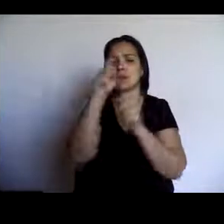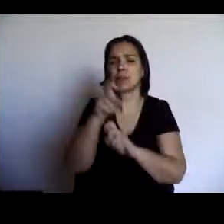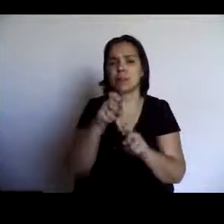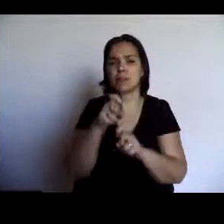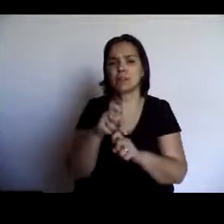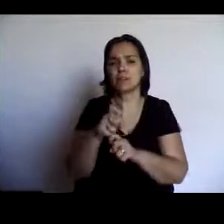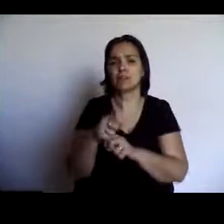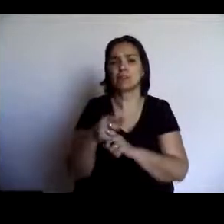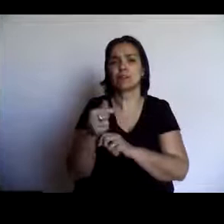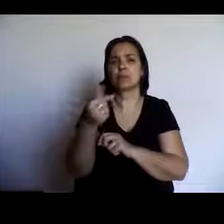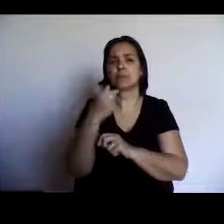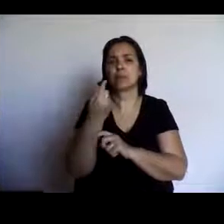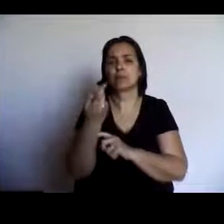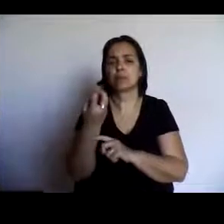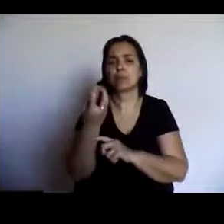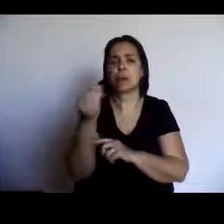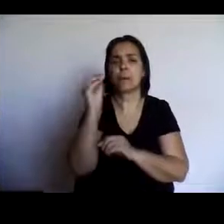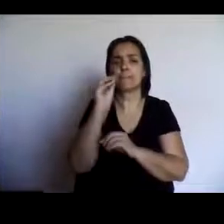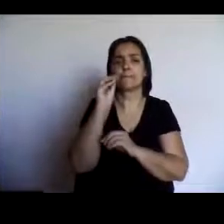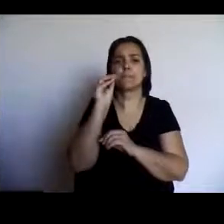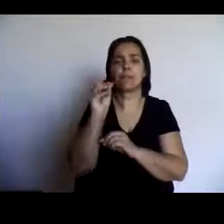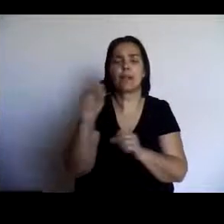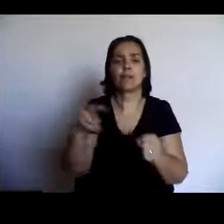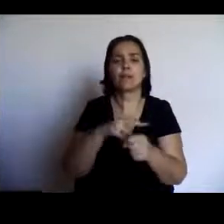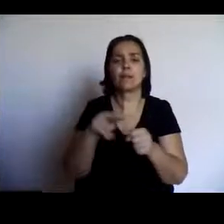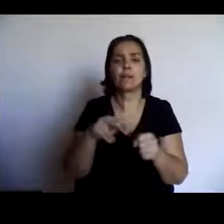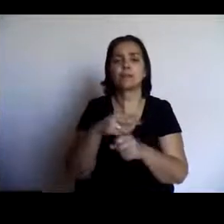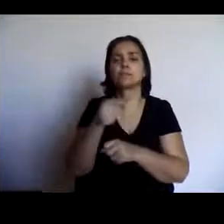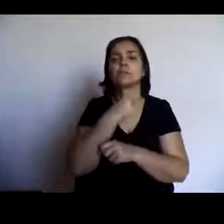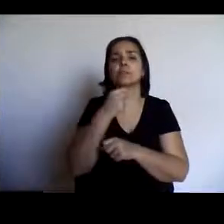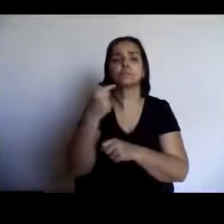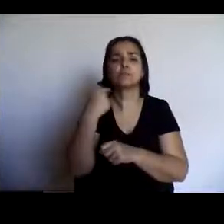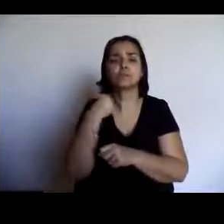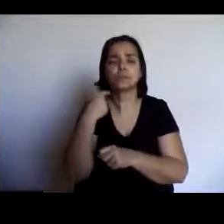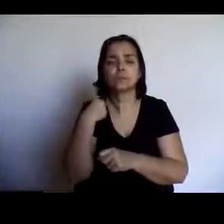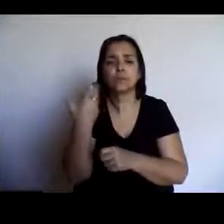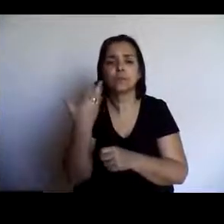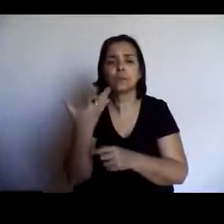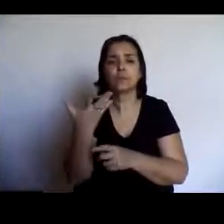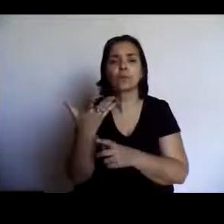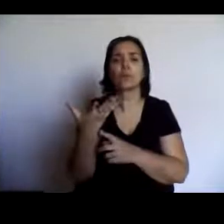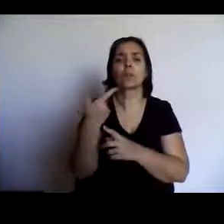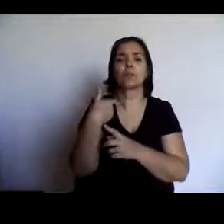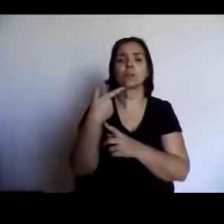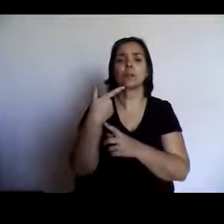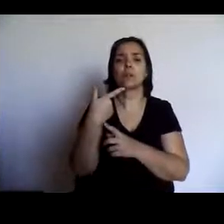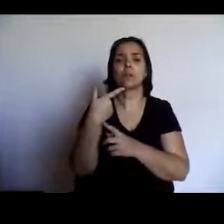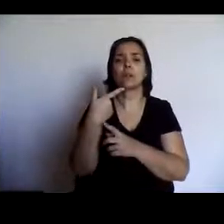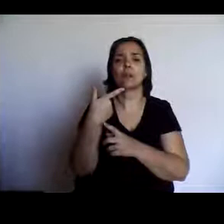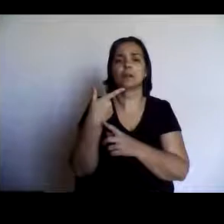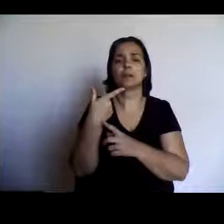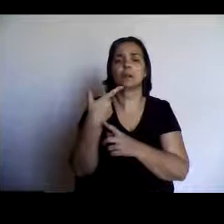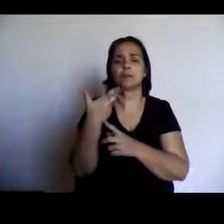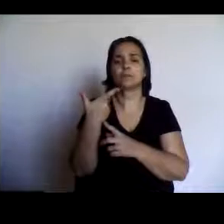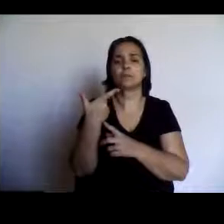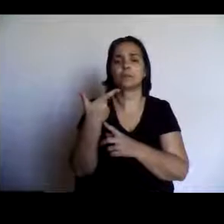el presidente de la Diputación de Badajoz, la carga o el sostenimiento económico que conllevan estos